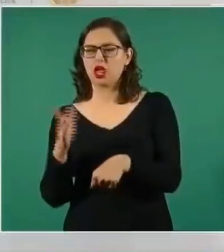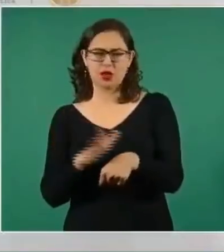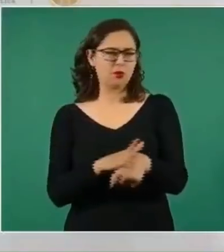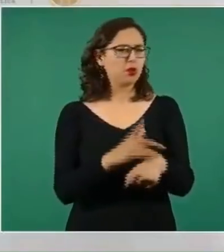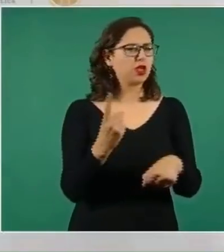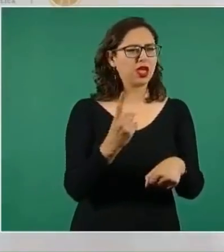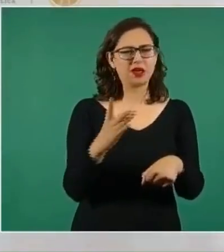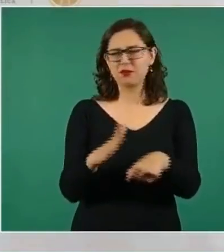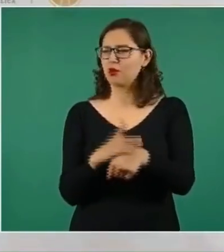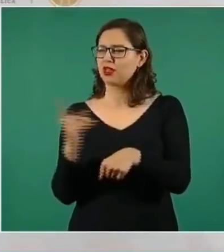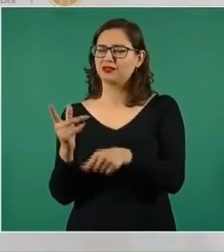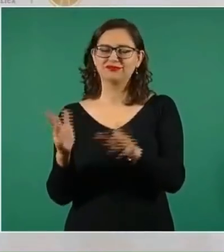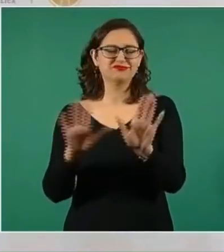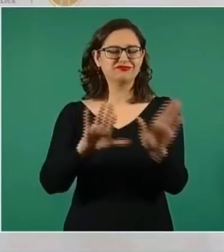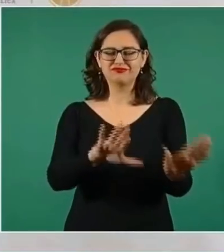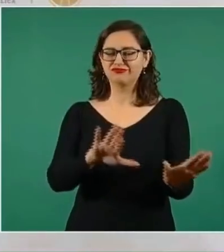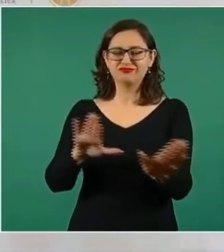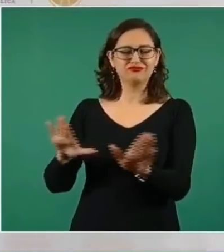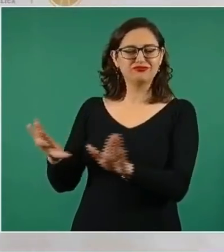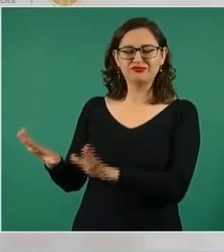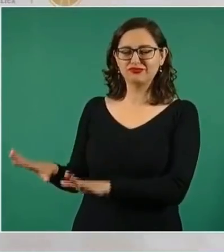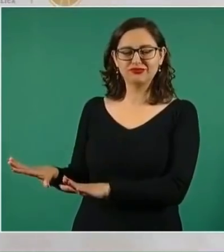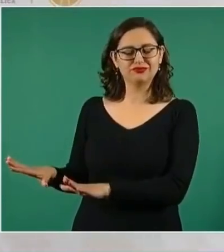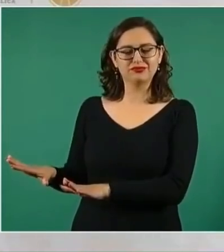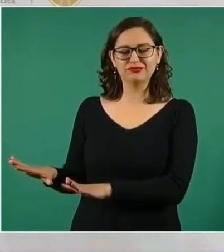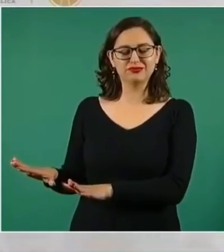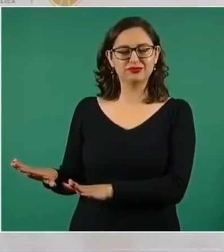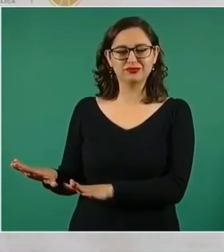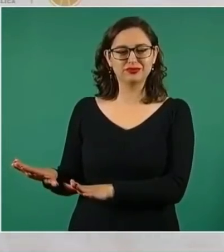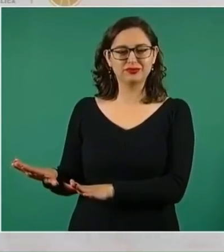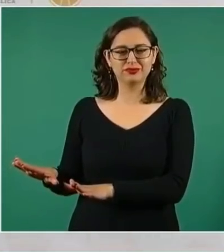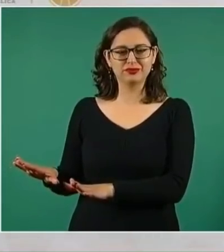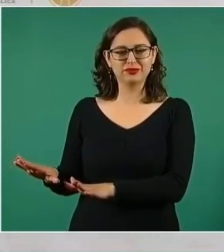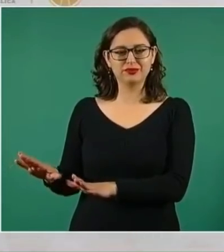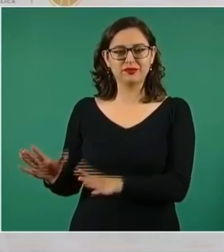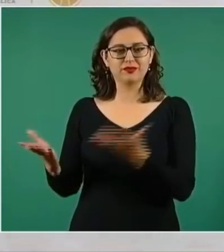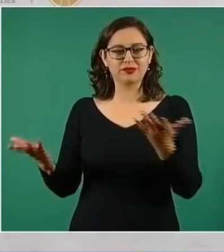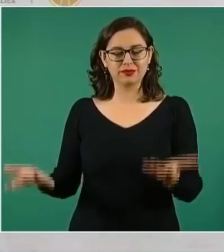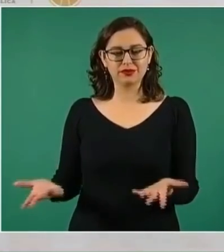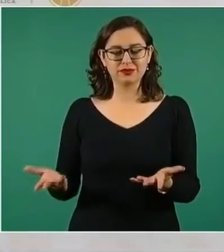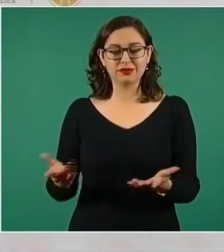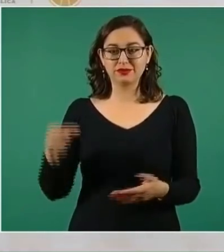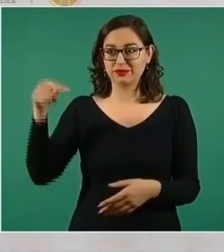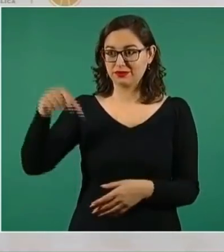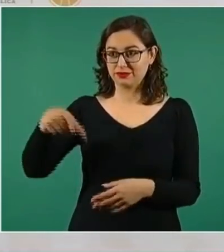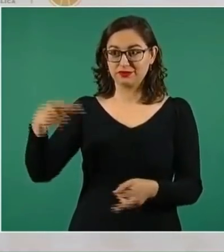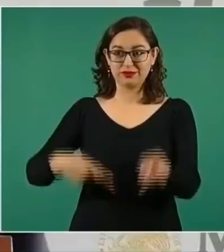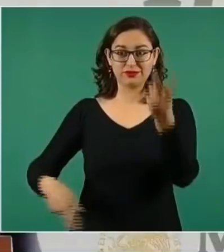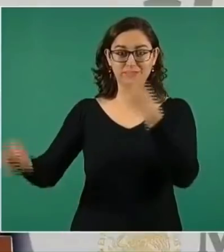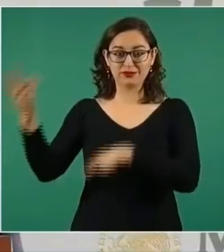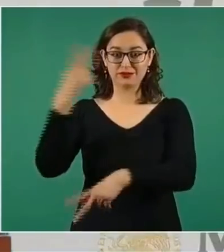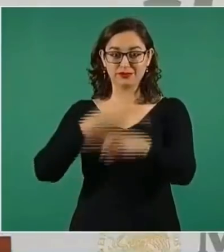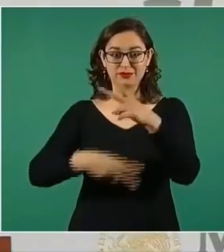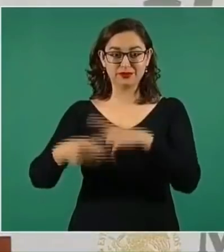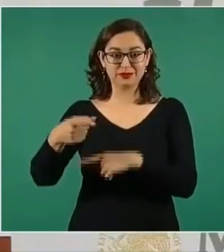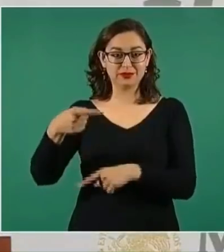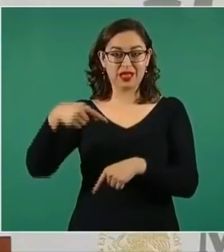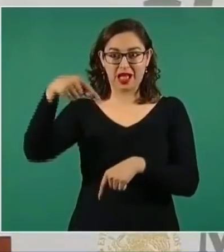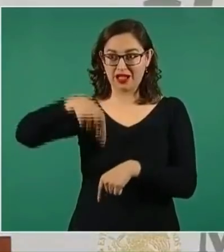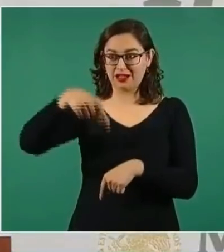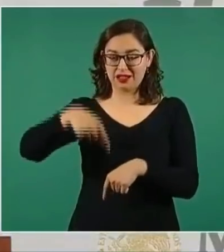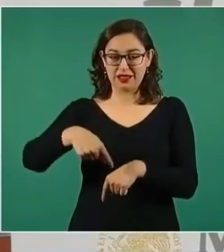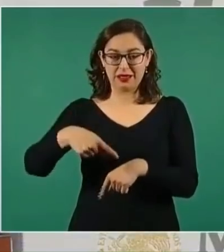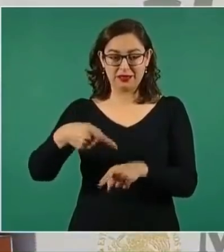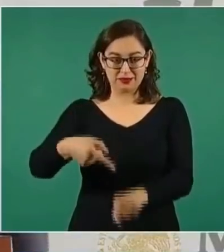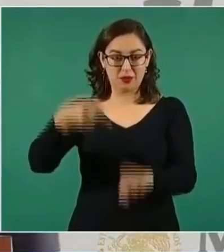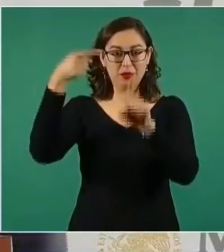índole, el motivo primordial de dicha expedición fue el afán